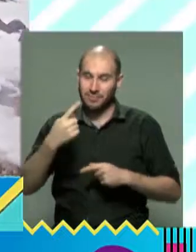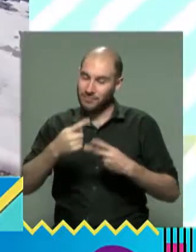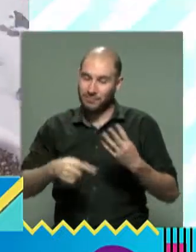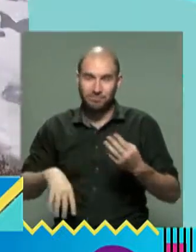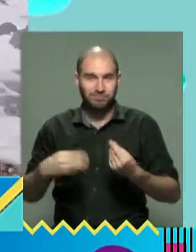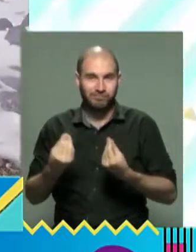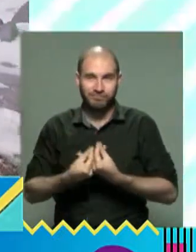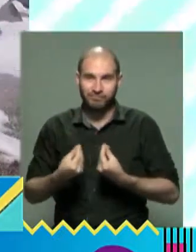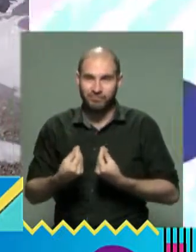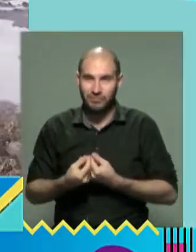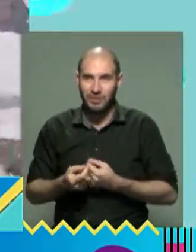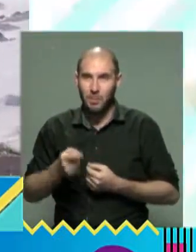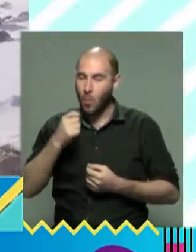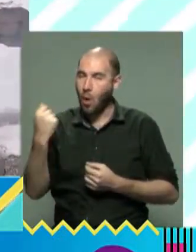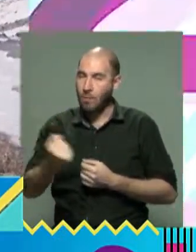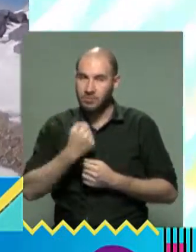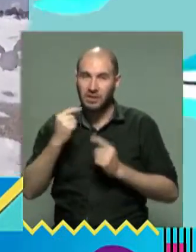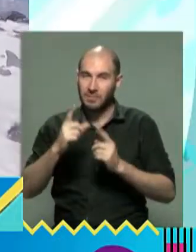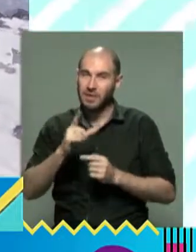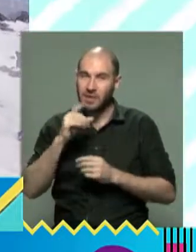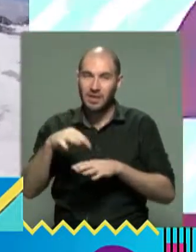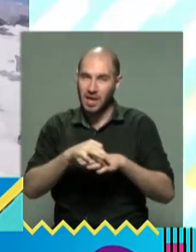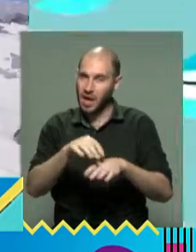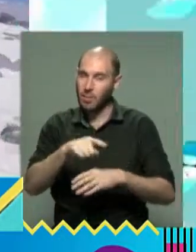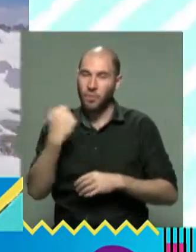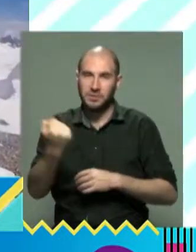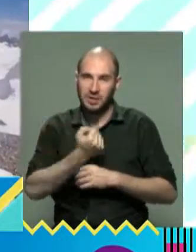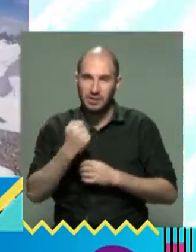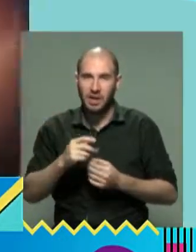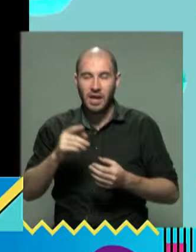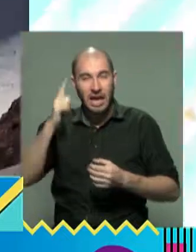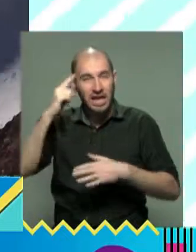cartas. Es muy importante el papel del guía. Que en la